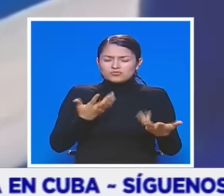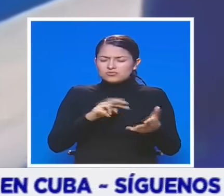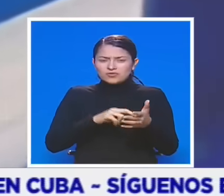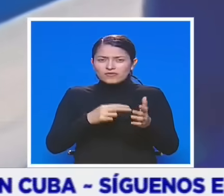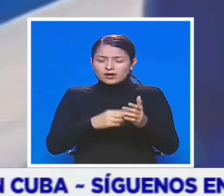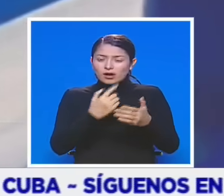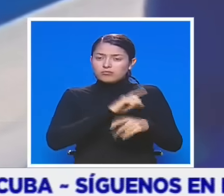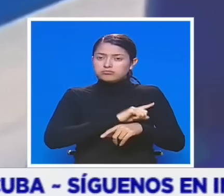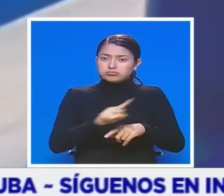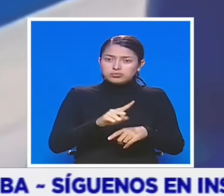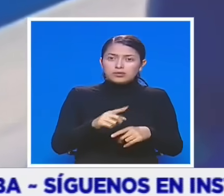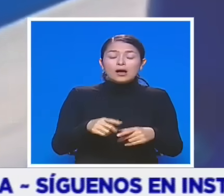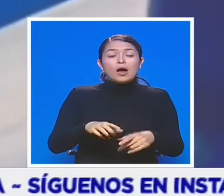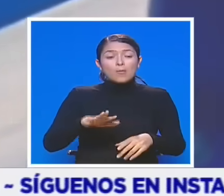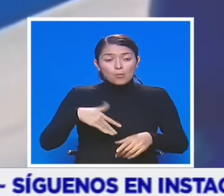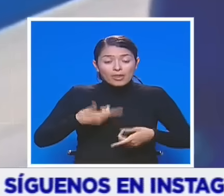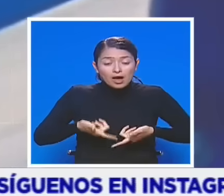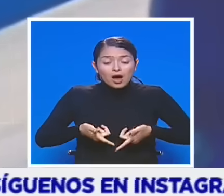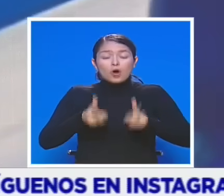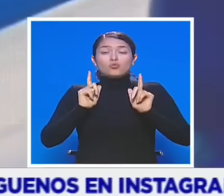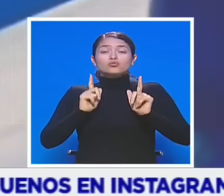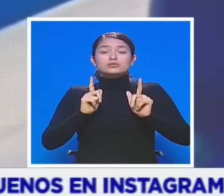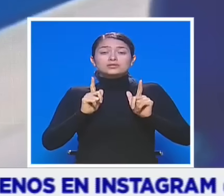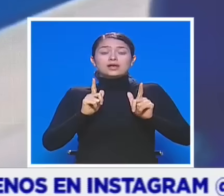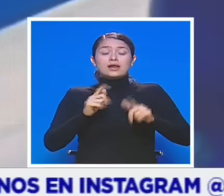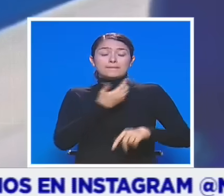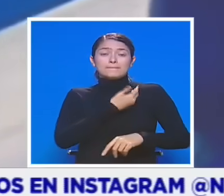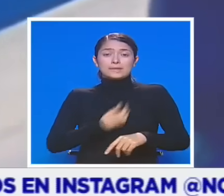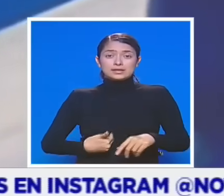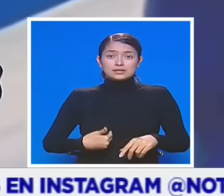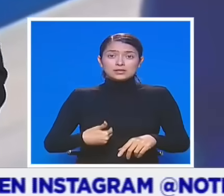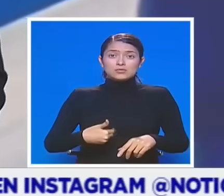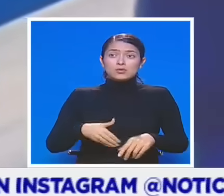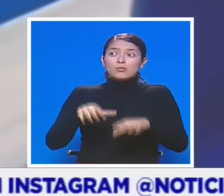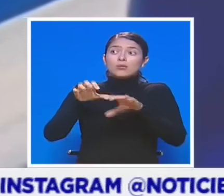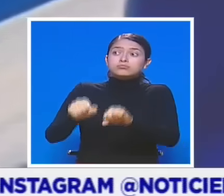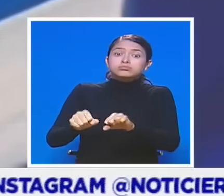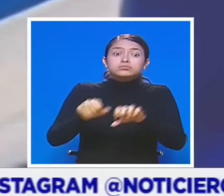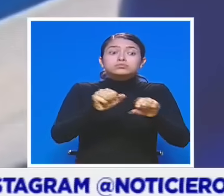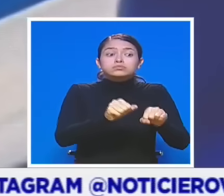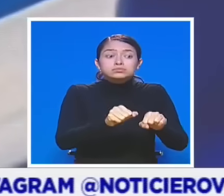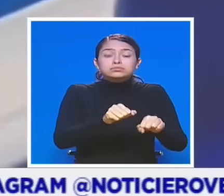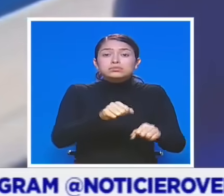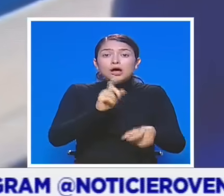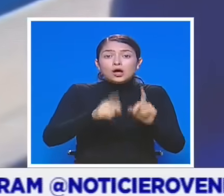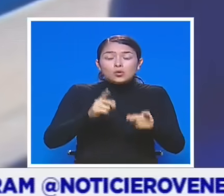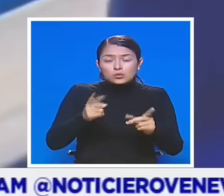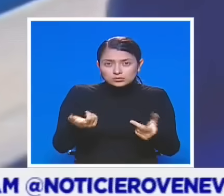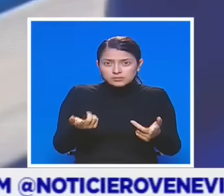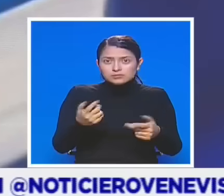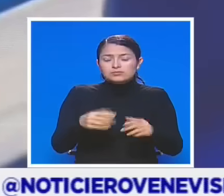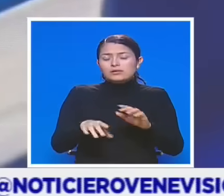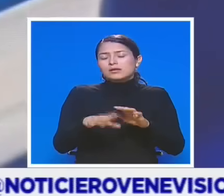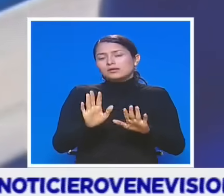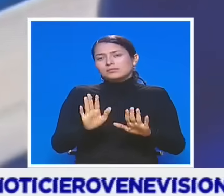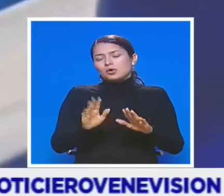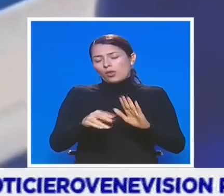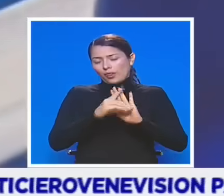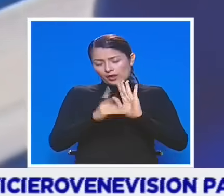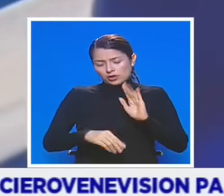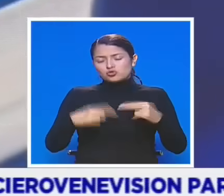decreto permitiría al Ejecutivo restringir temporalmente algunas garantías constitucionales, a excepción de derechos